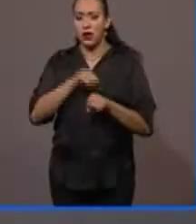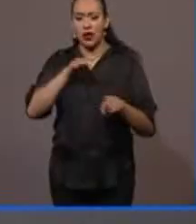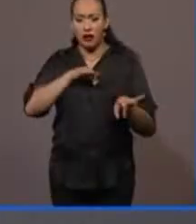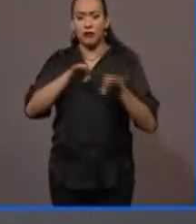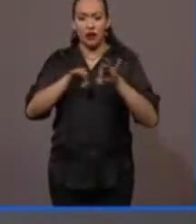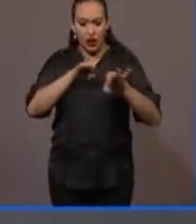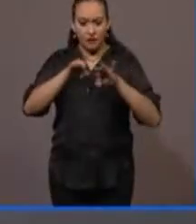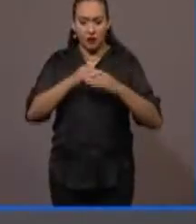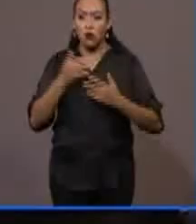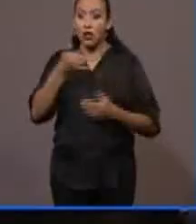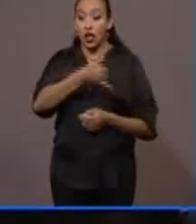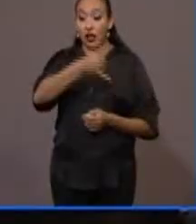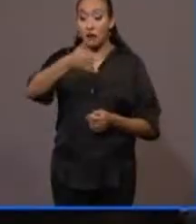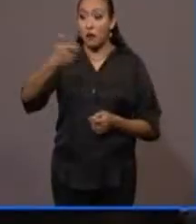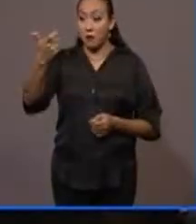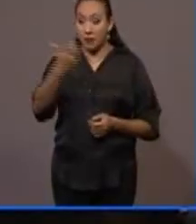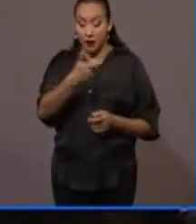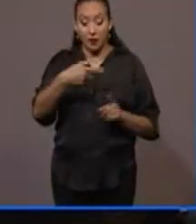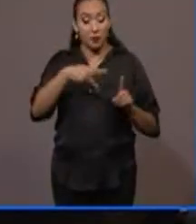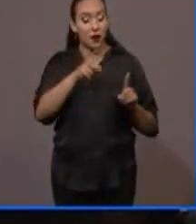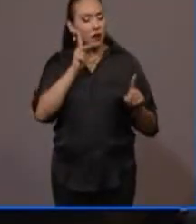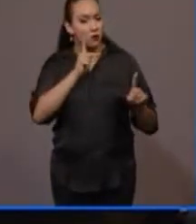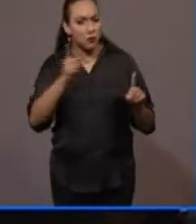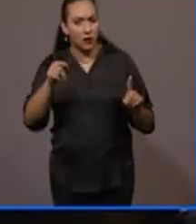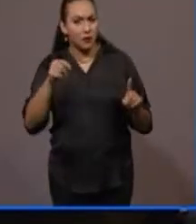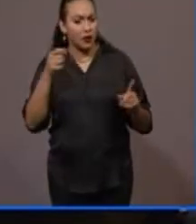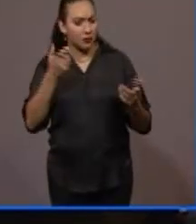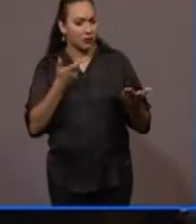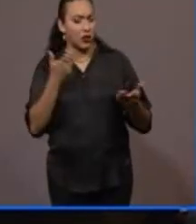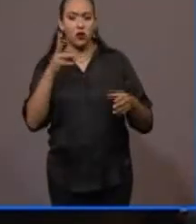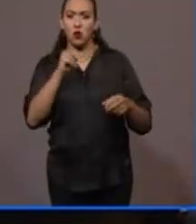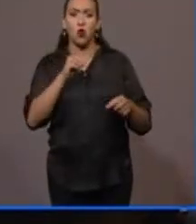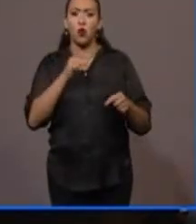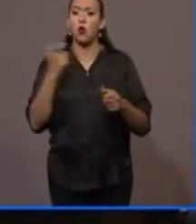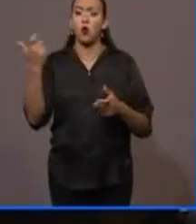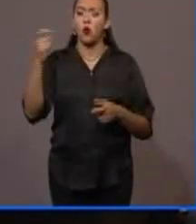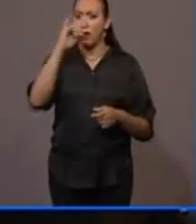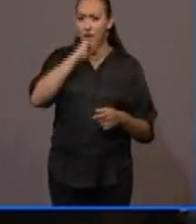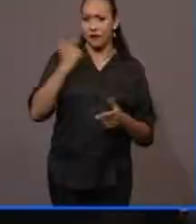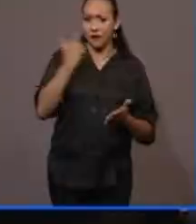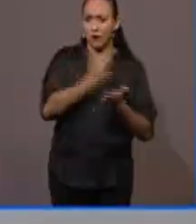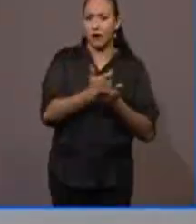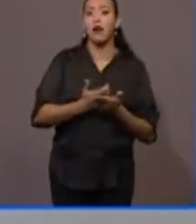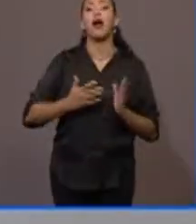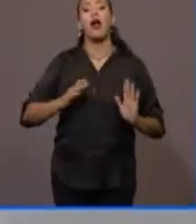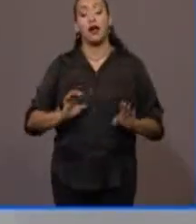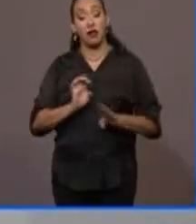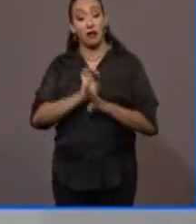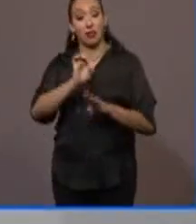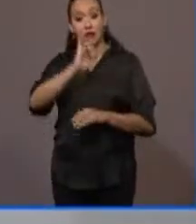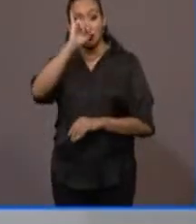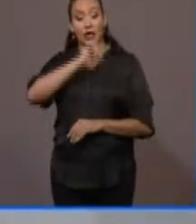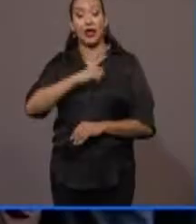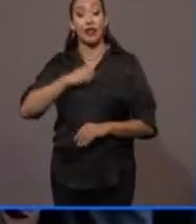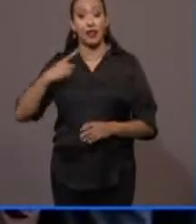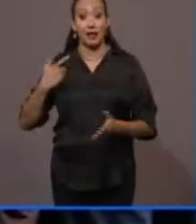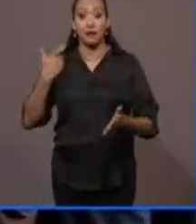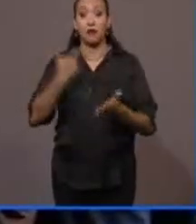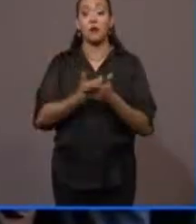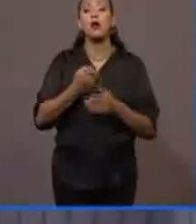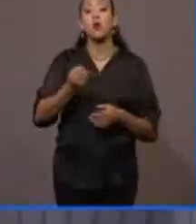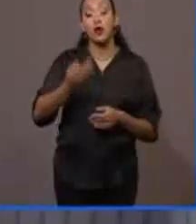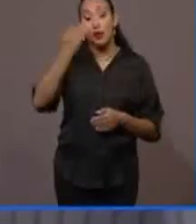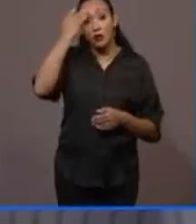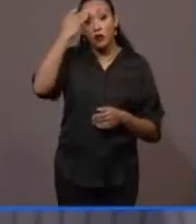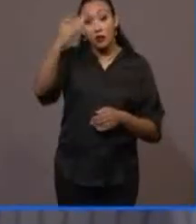al Infonavit y cuando aquel no prueba haberlas cubierto, procede condenarlo al pago de las aportaciones omitidas por el